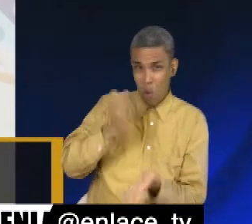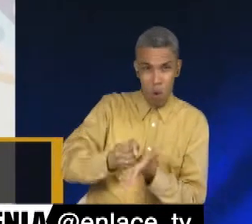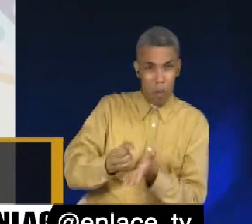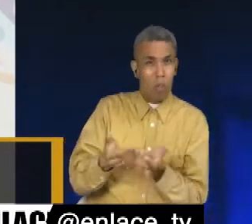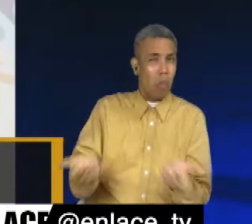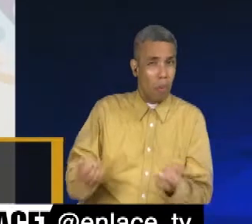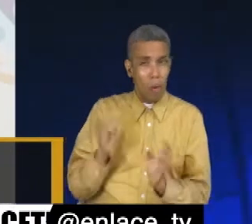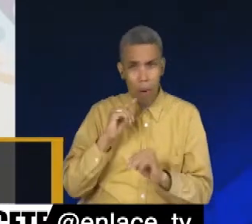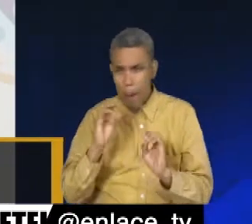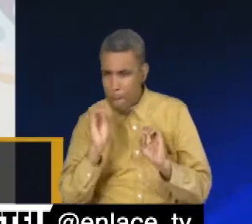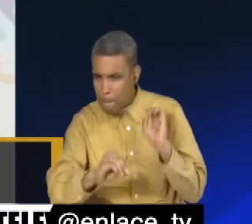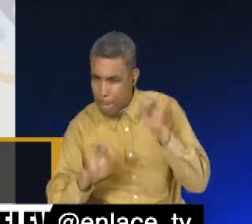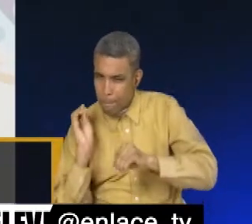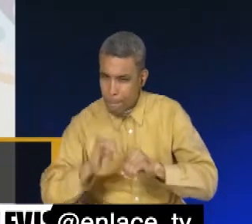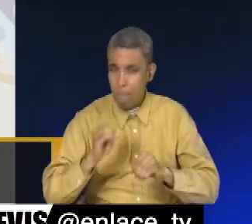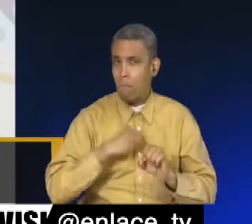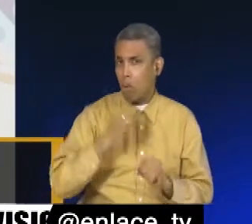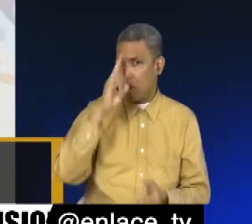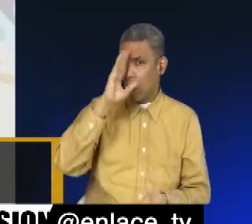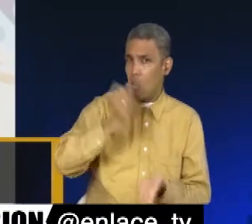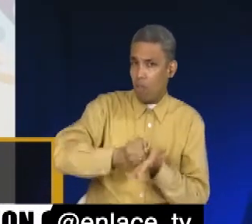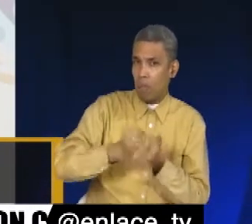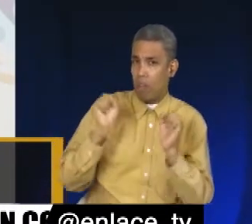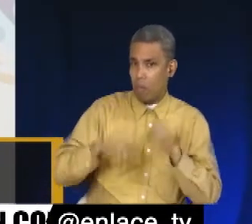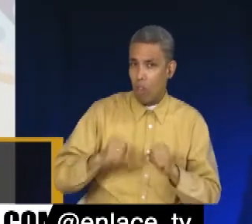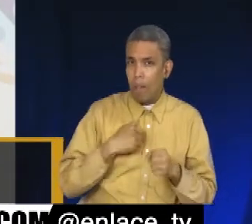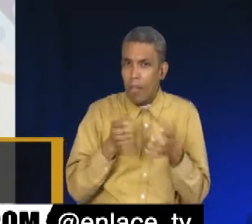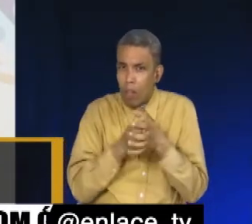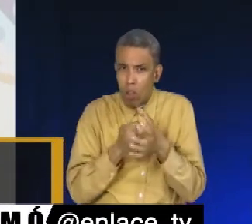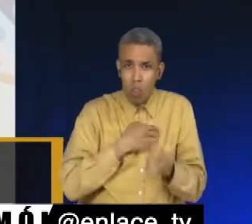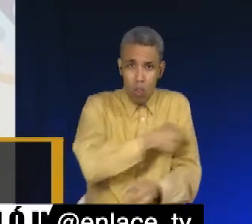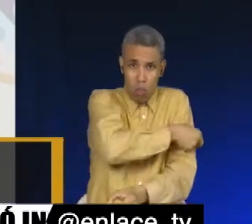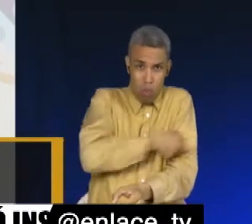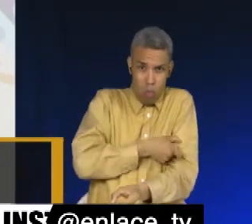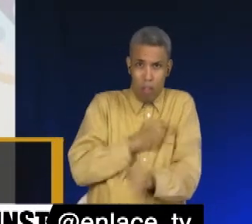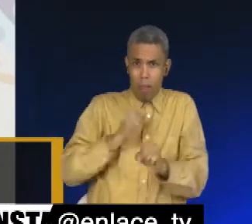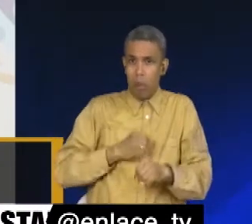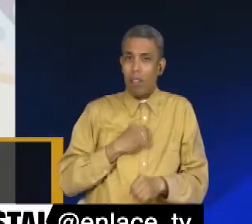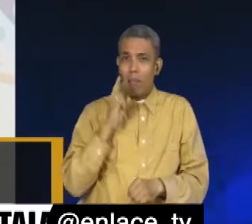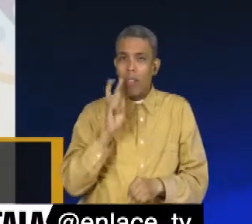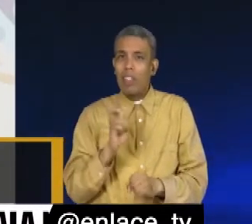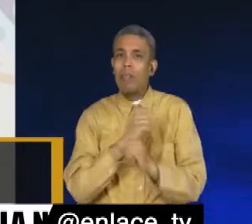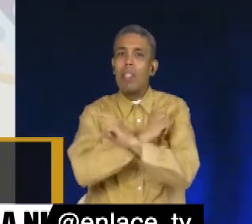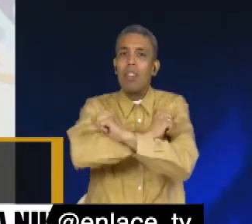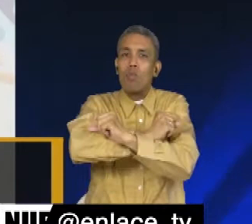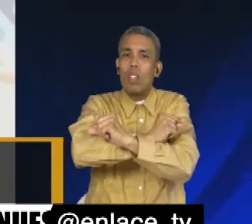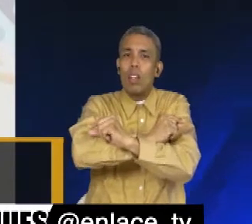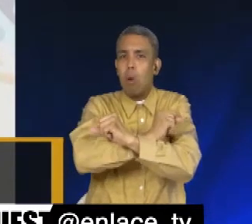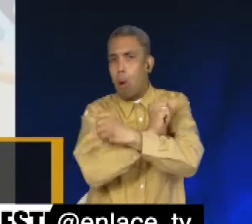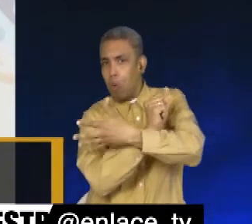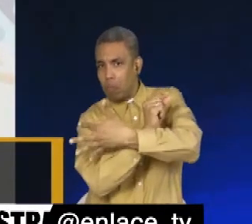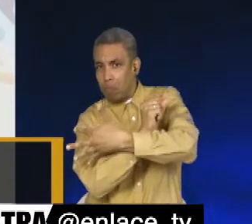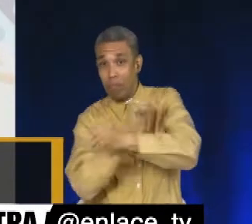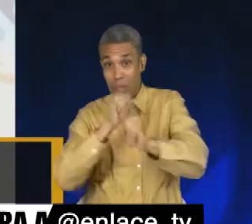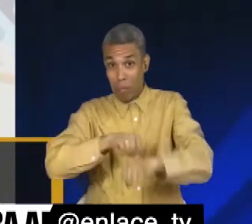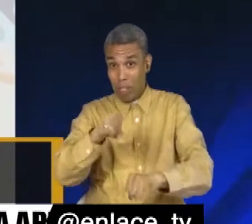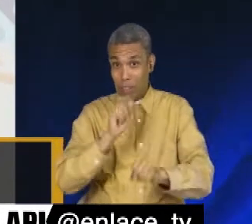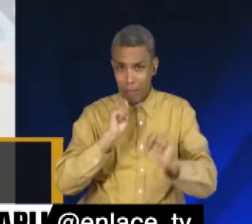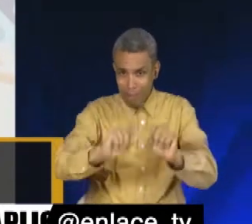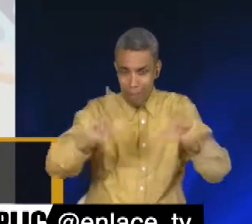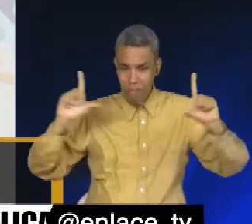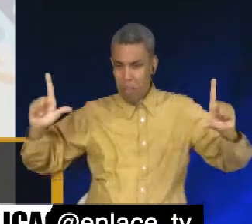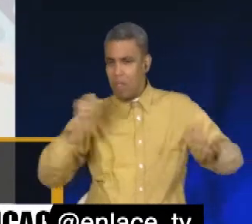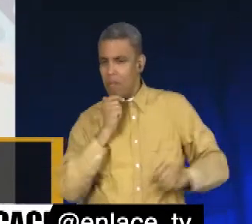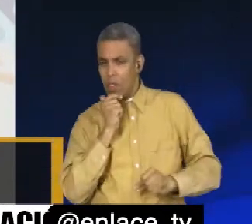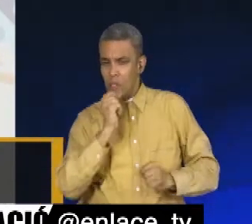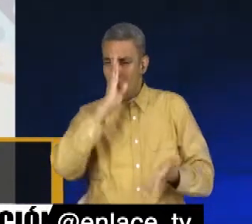iniciativa. El Comité Cívico Popular del PMRB tiene prevista esta actividad en Twitter para que los barranqueños y la comunidad en general pueda